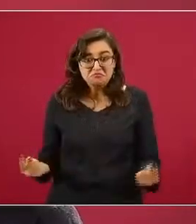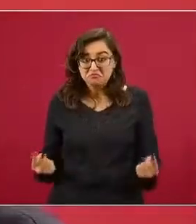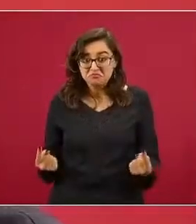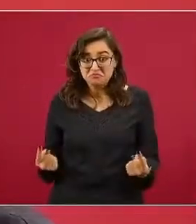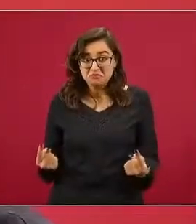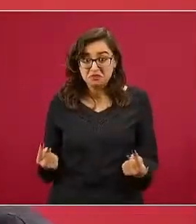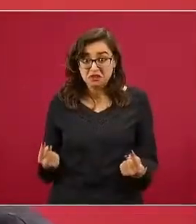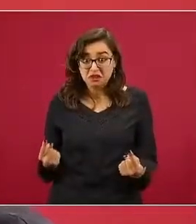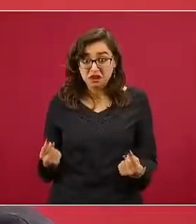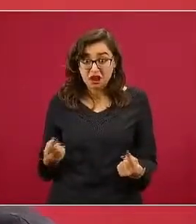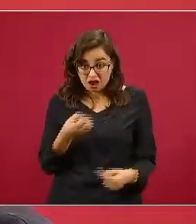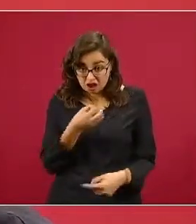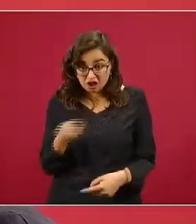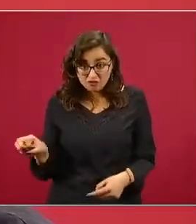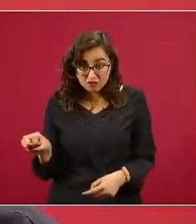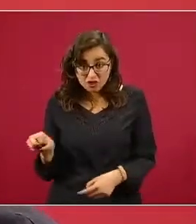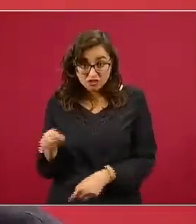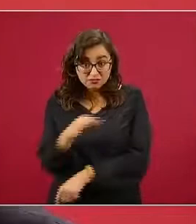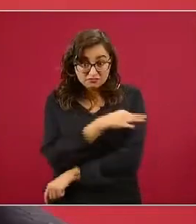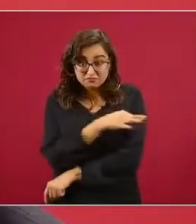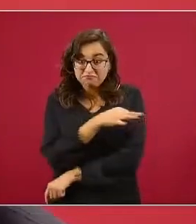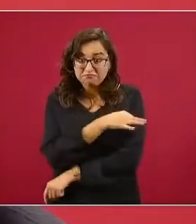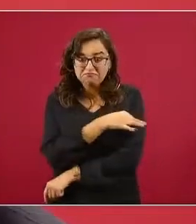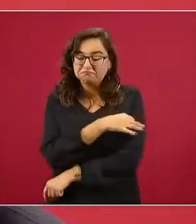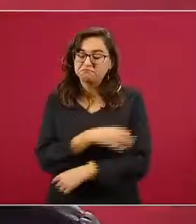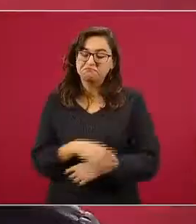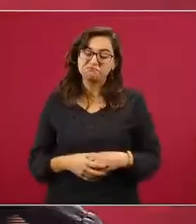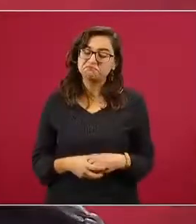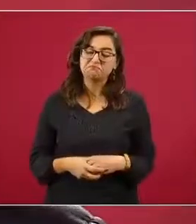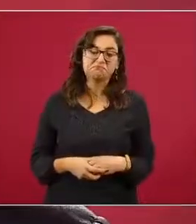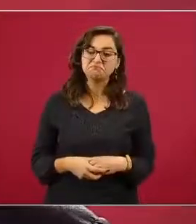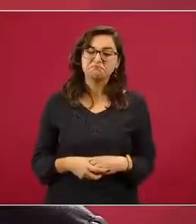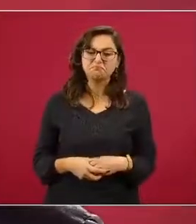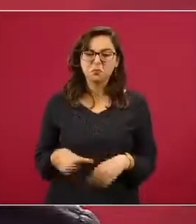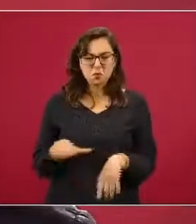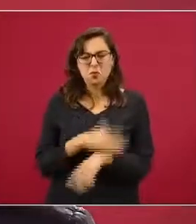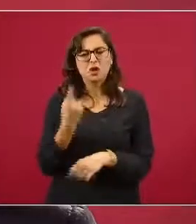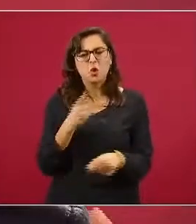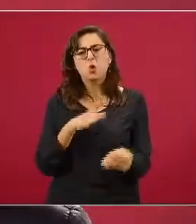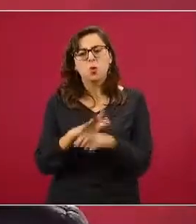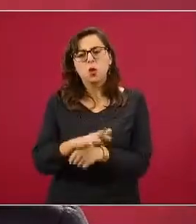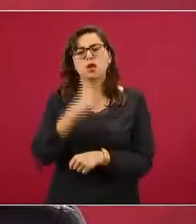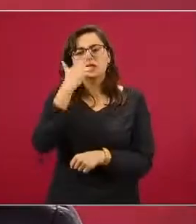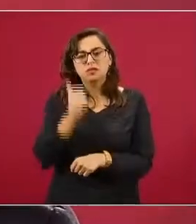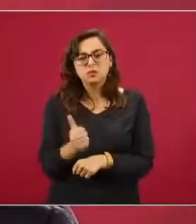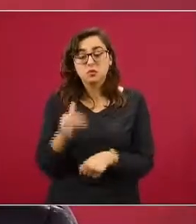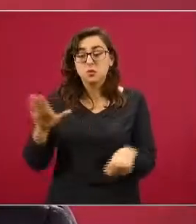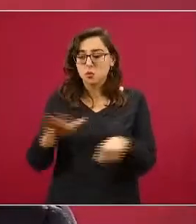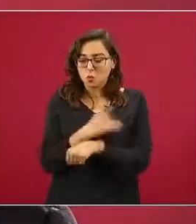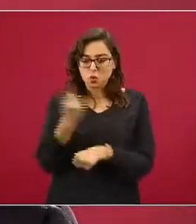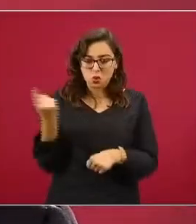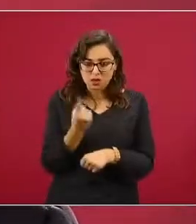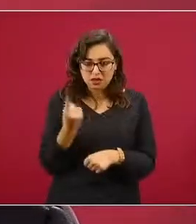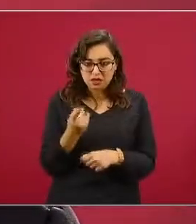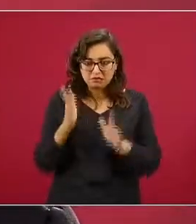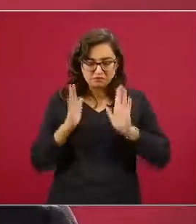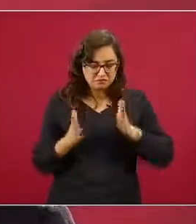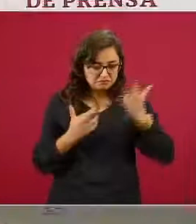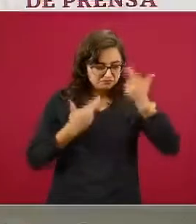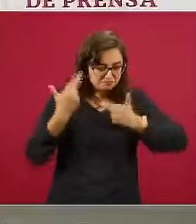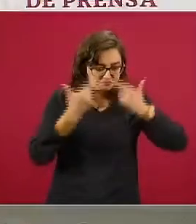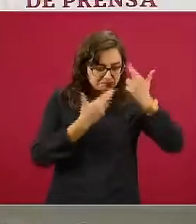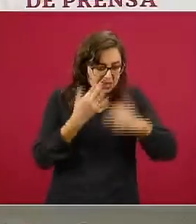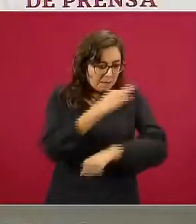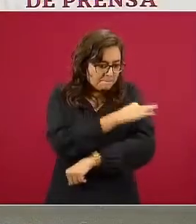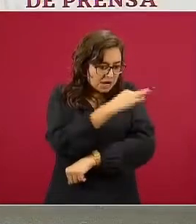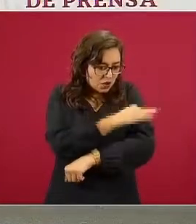a tener la indicación para vacunarles. ¿Por qué razón? Porque los ensayos clínicos de vacunas,